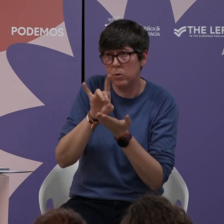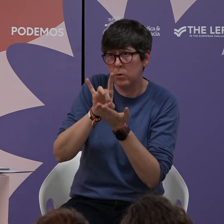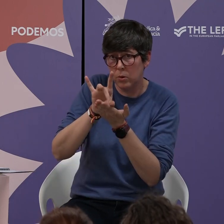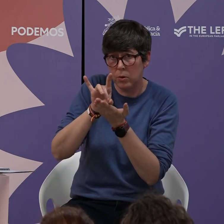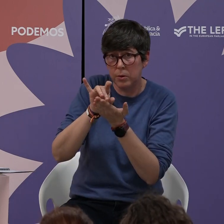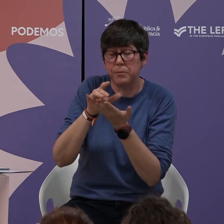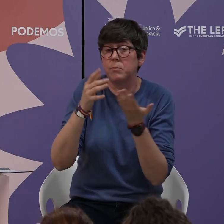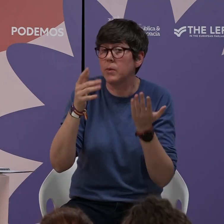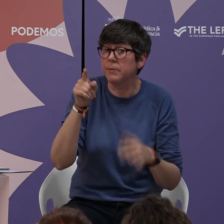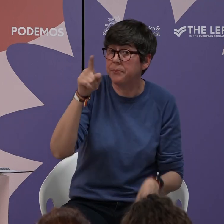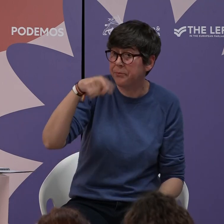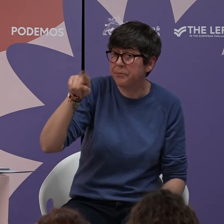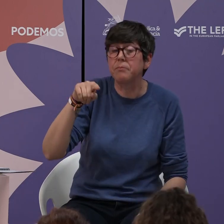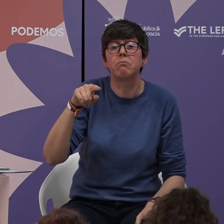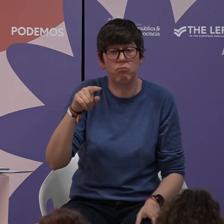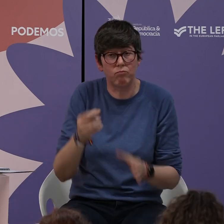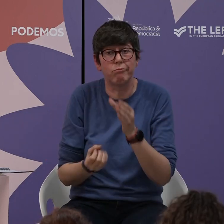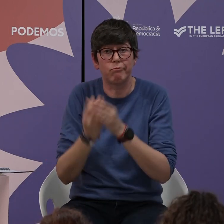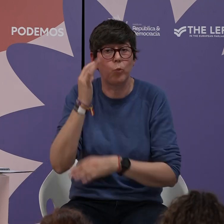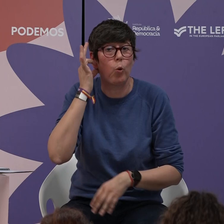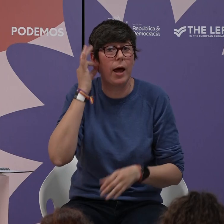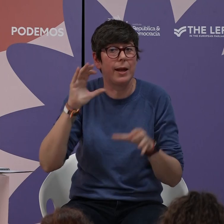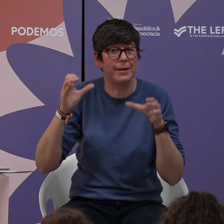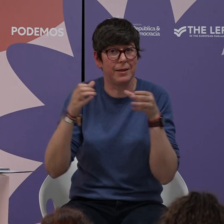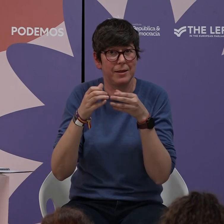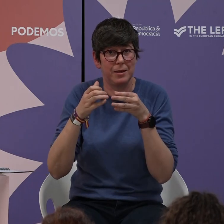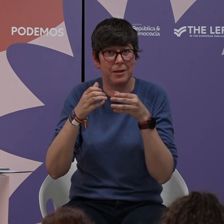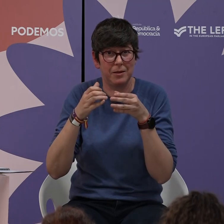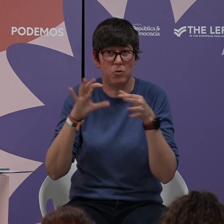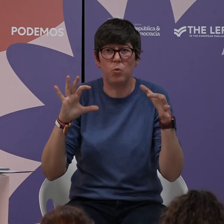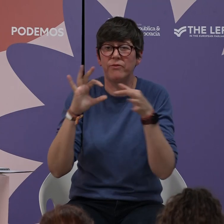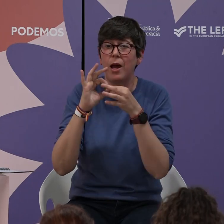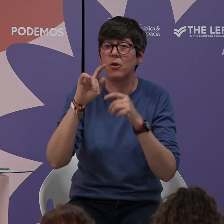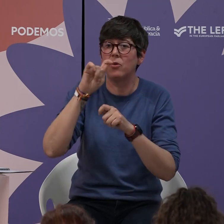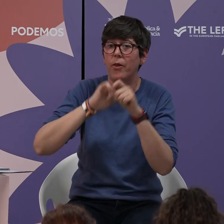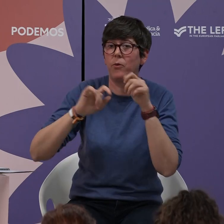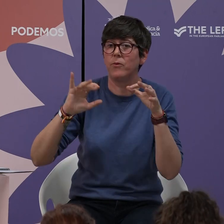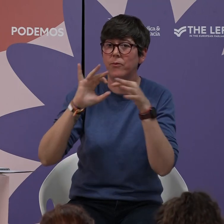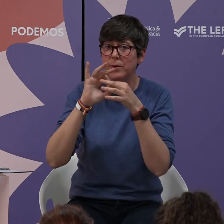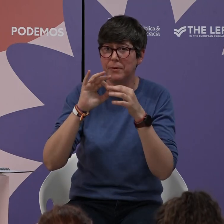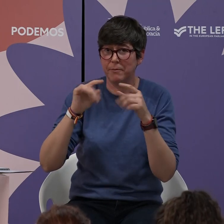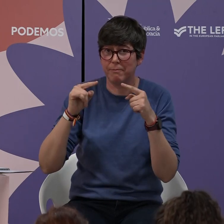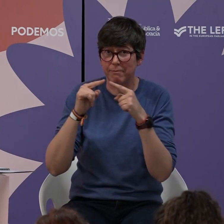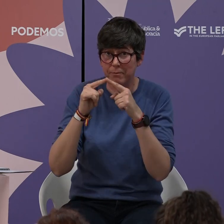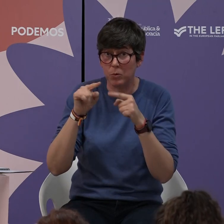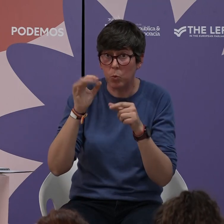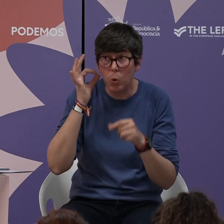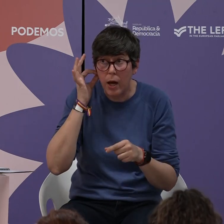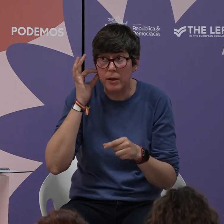no podemos olvidarla y ha aparecido un grupo de mujeres de la asociación de la